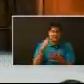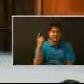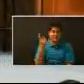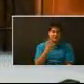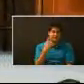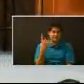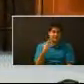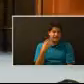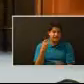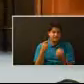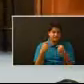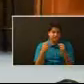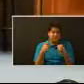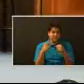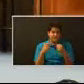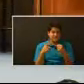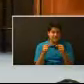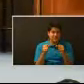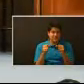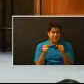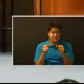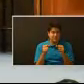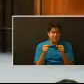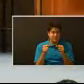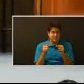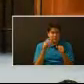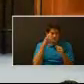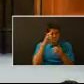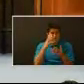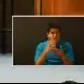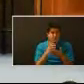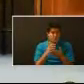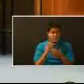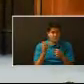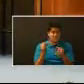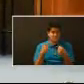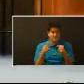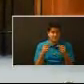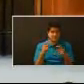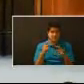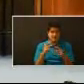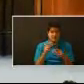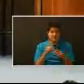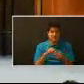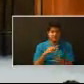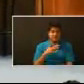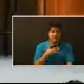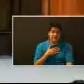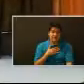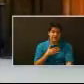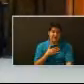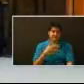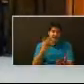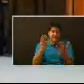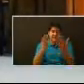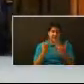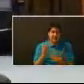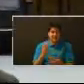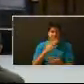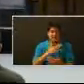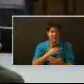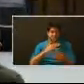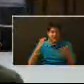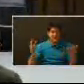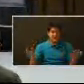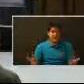Creo en todo lo que haces. Creo en lo que has hecho en mí. Señor, en el nombre de